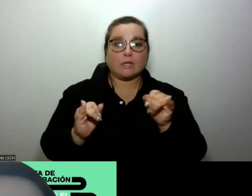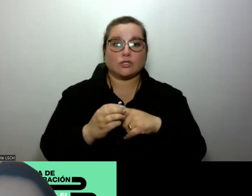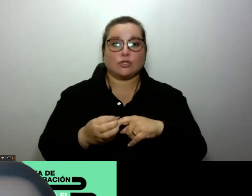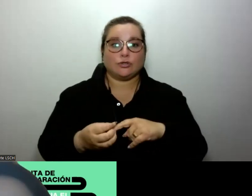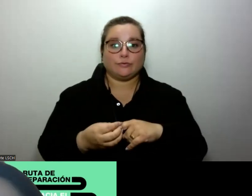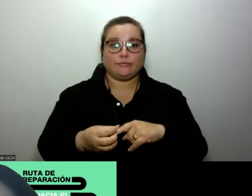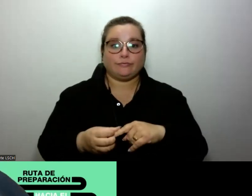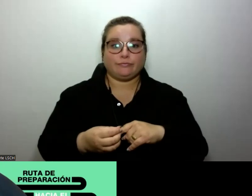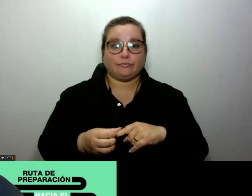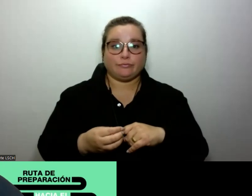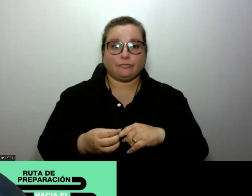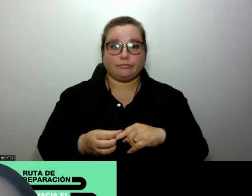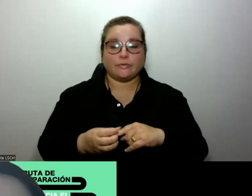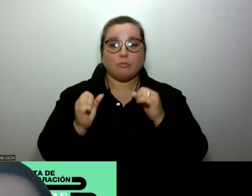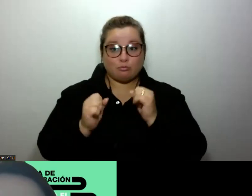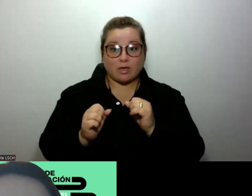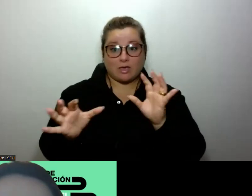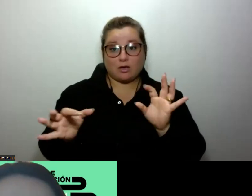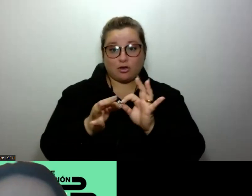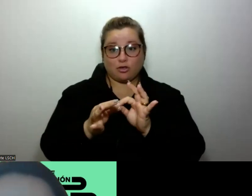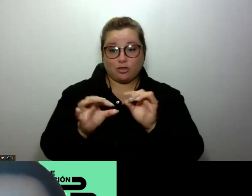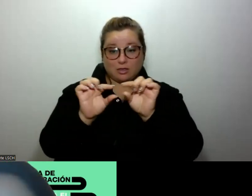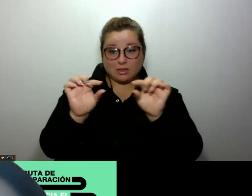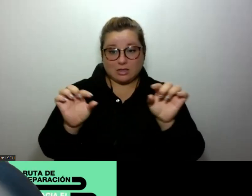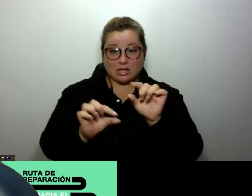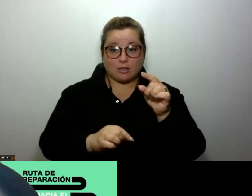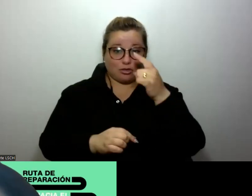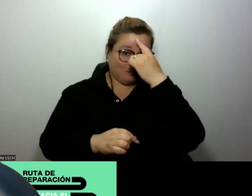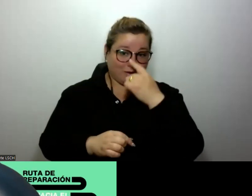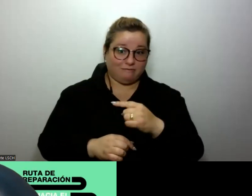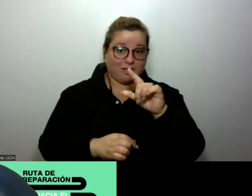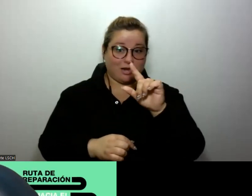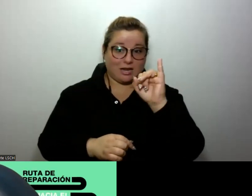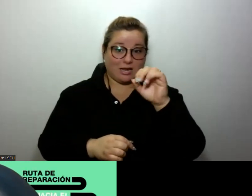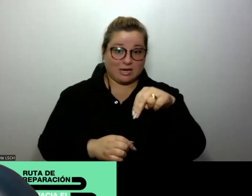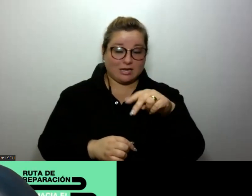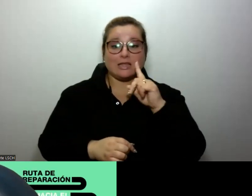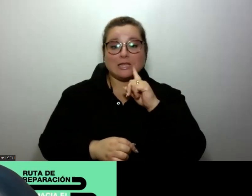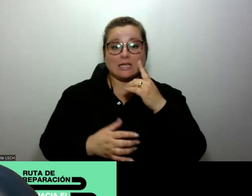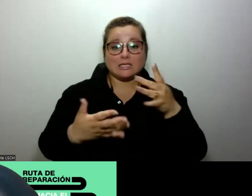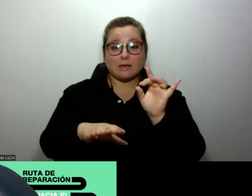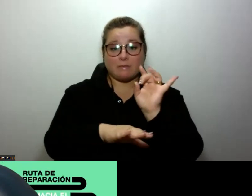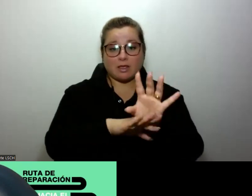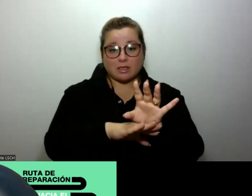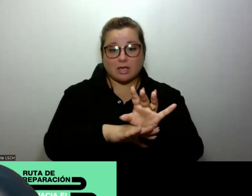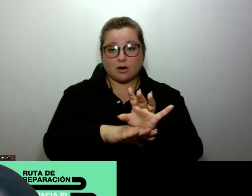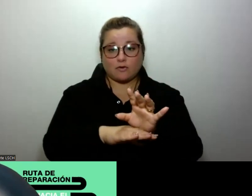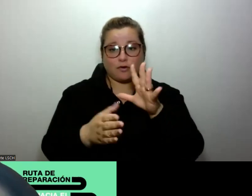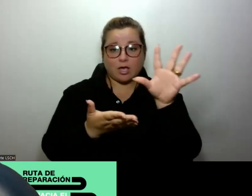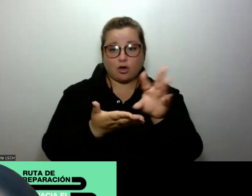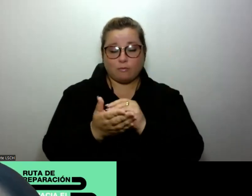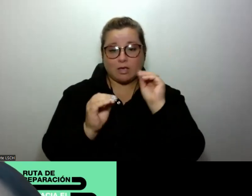Ah te pregunta si puede hacer el contacto en linkedin por supuesto ahí le enviaron mi copiar de